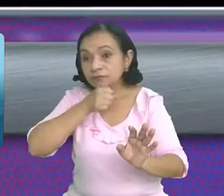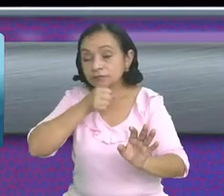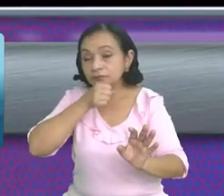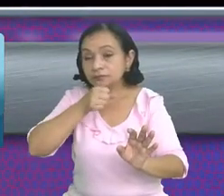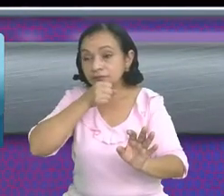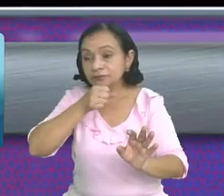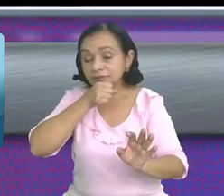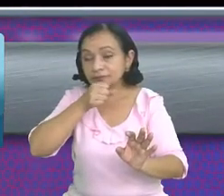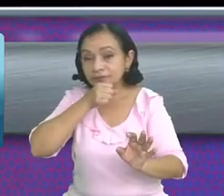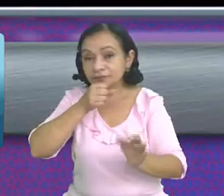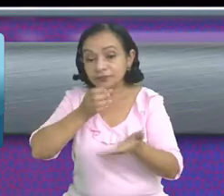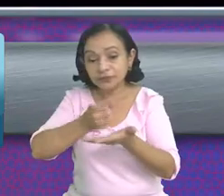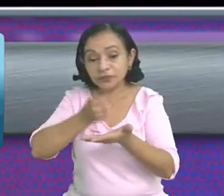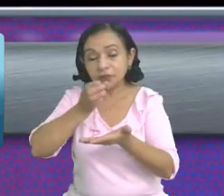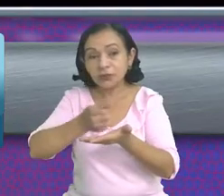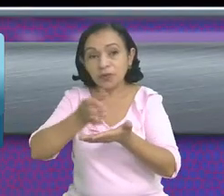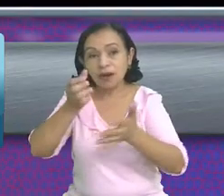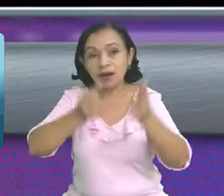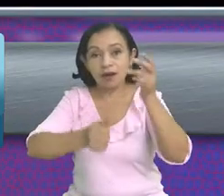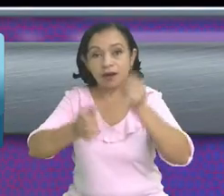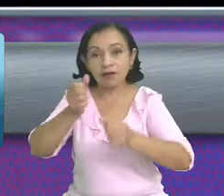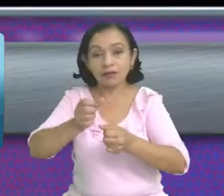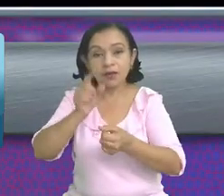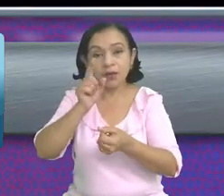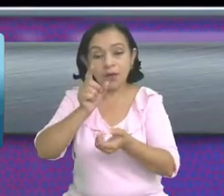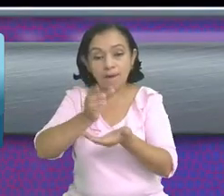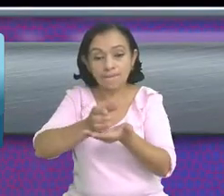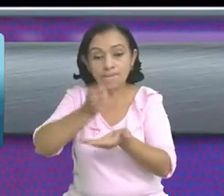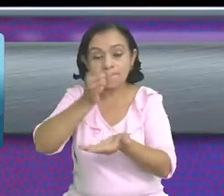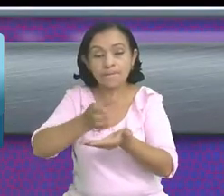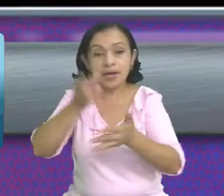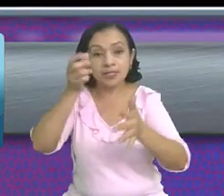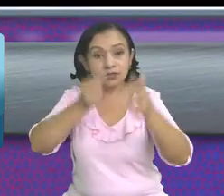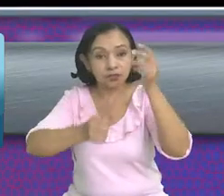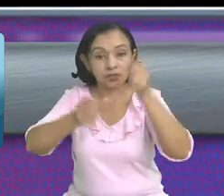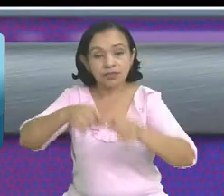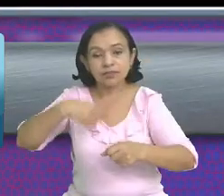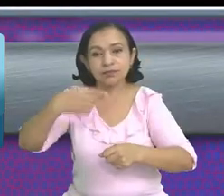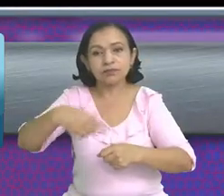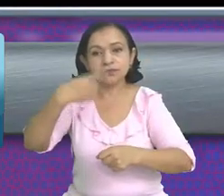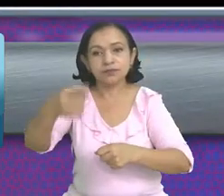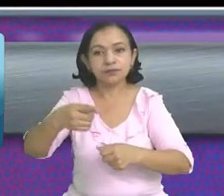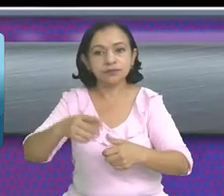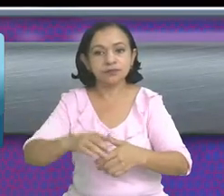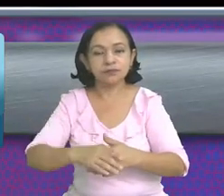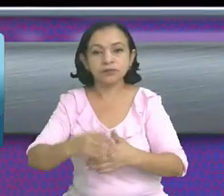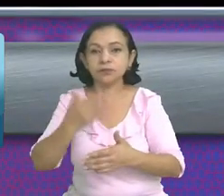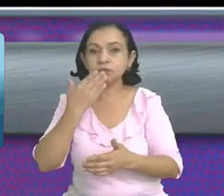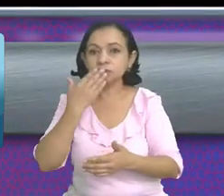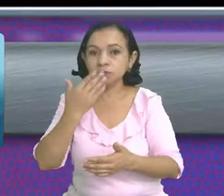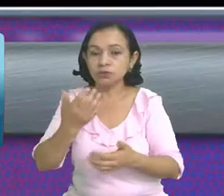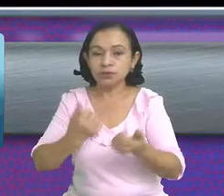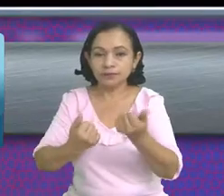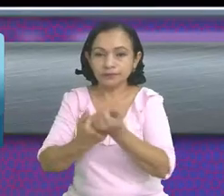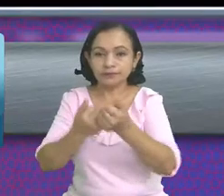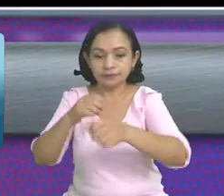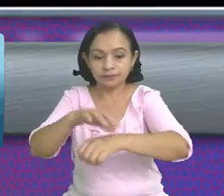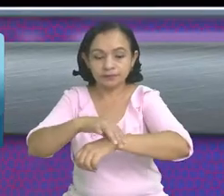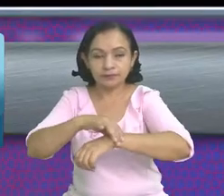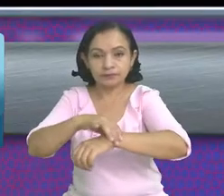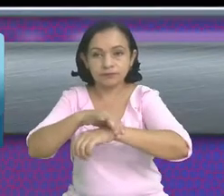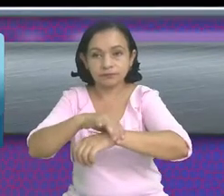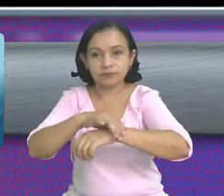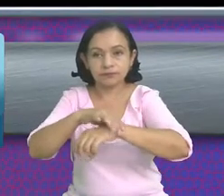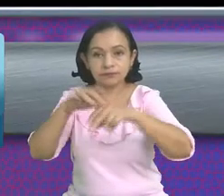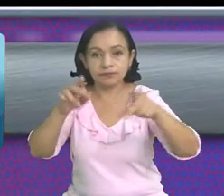sube y baja la leche unas 5 veces. Un vasito de leche diario es un buen sustento de calcio para las personas